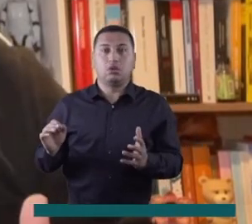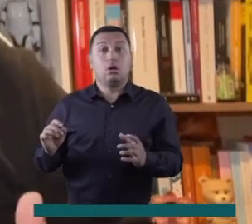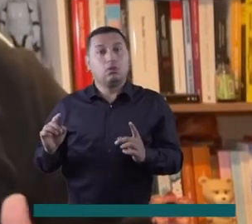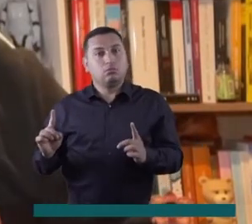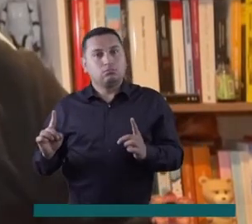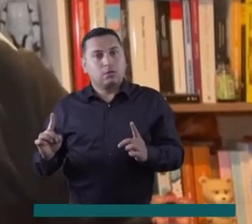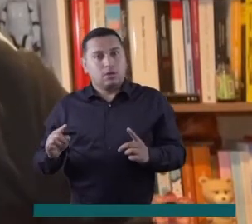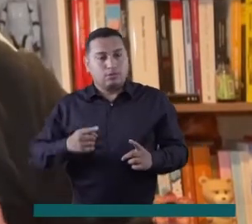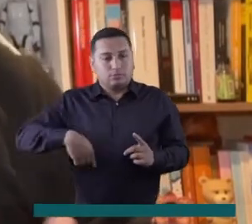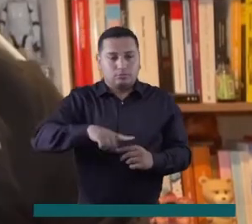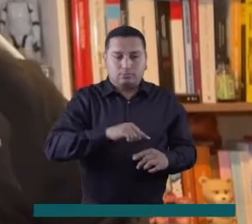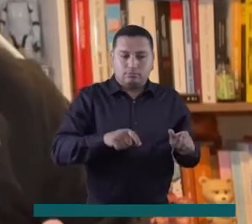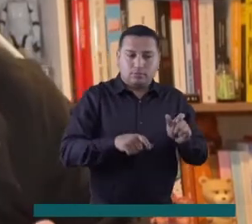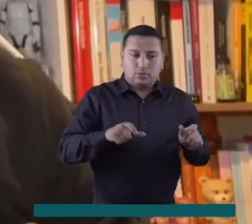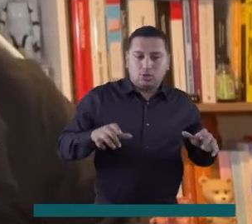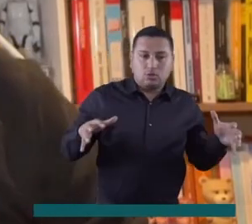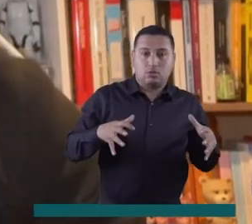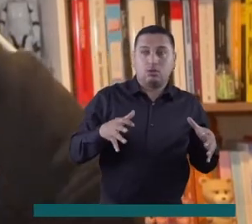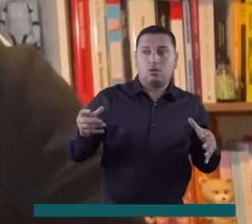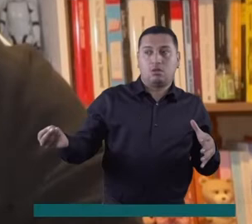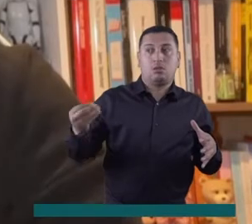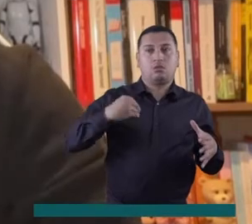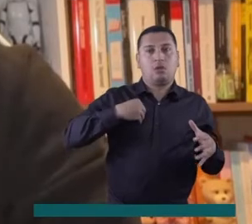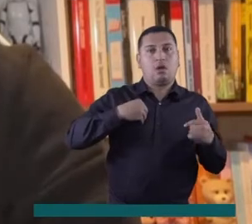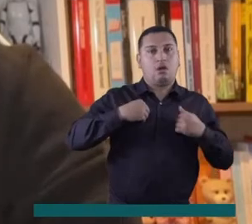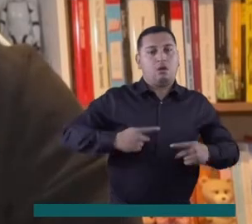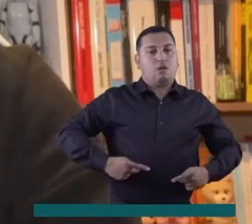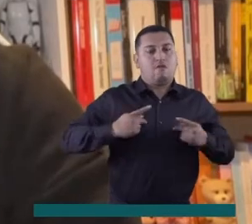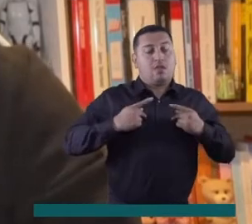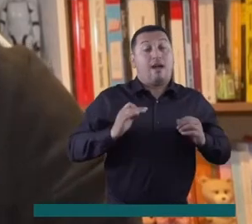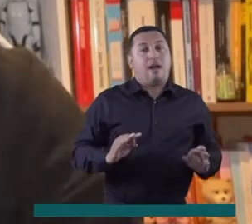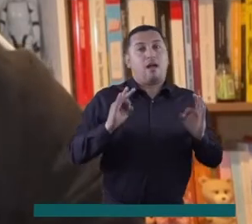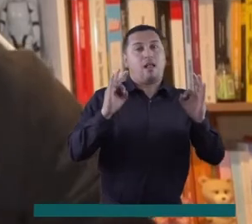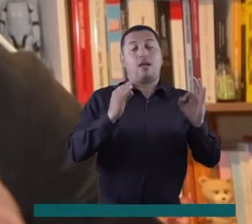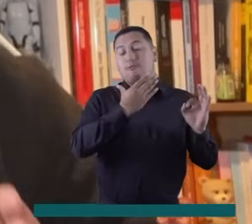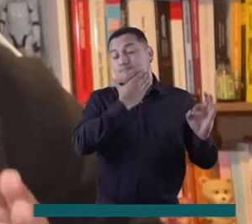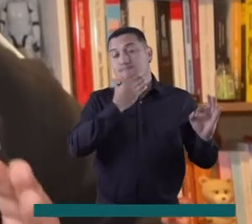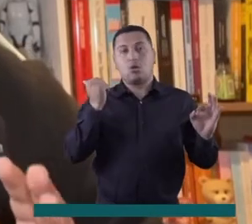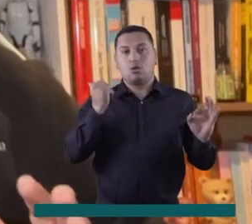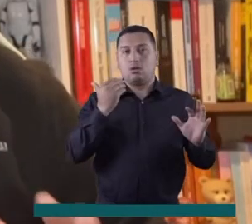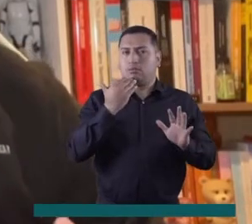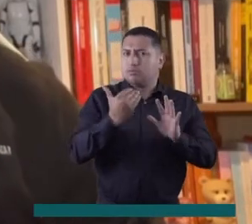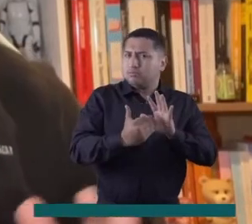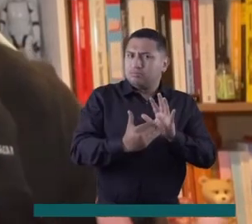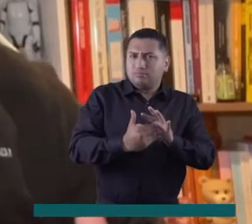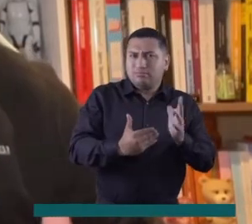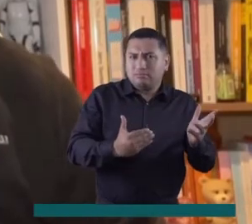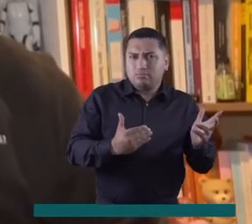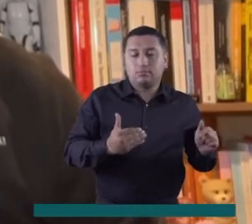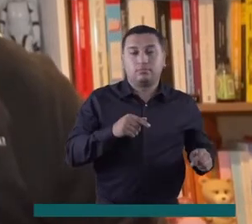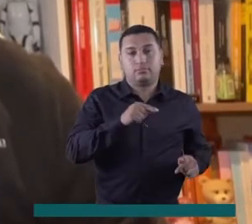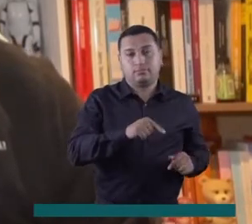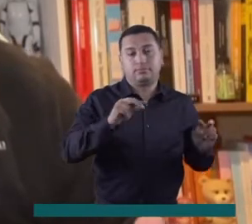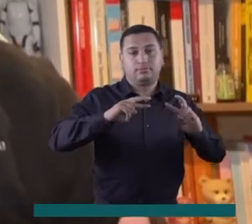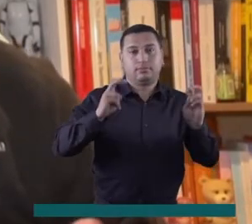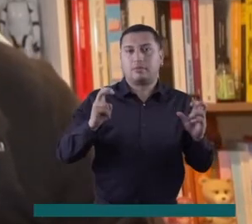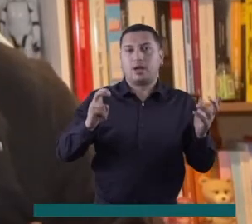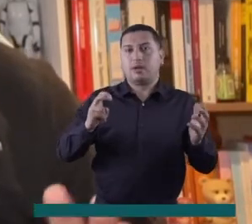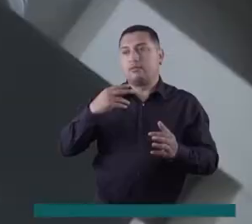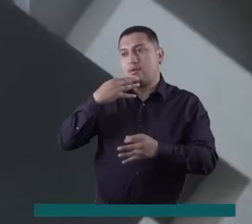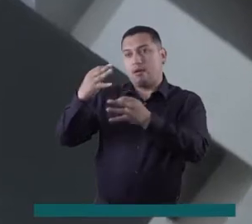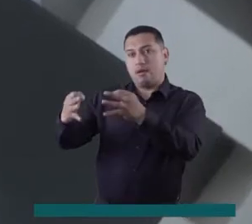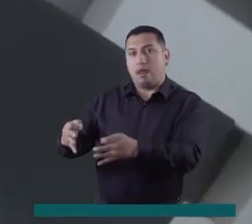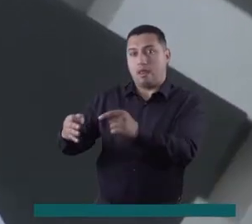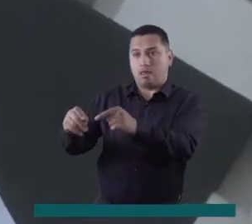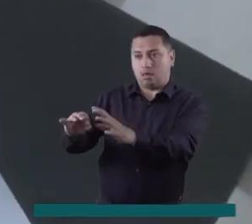más trascendentales cuando cambian la vida de las personas y tienen relación con las mejoras en su calidad de vida. Como por ejemplo es el